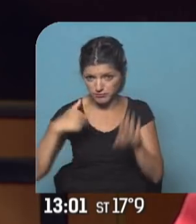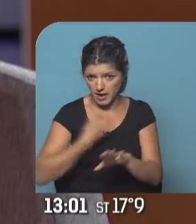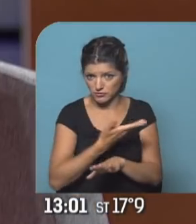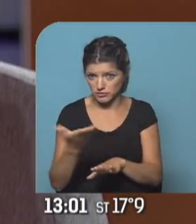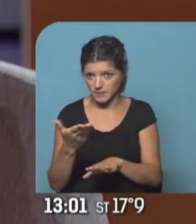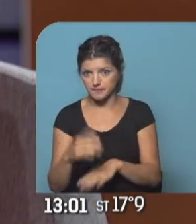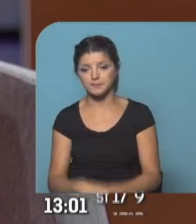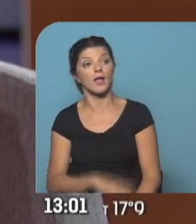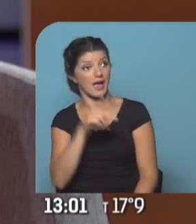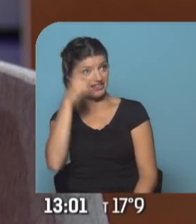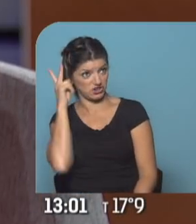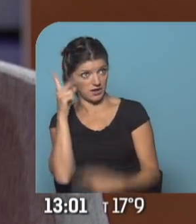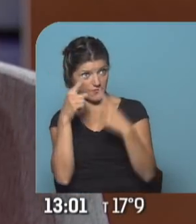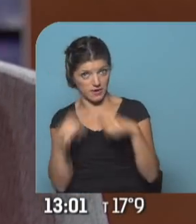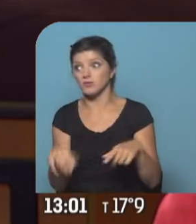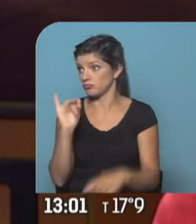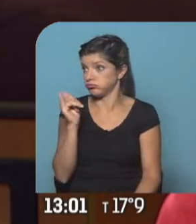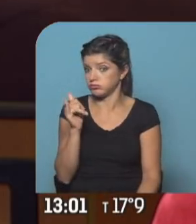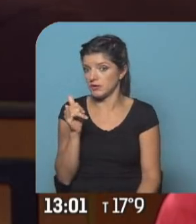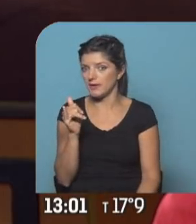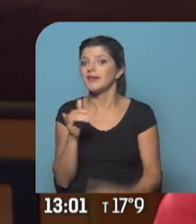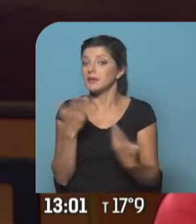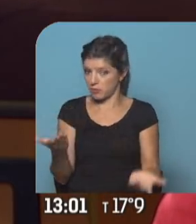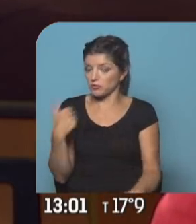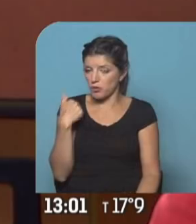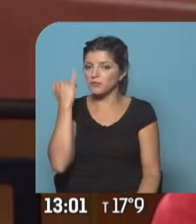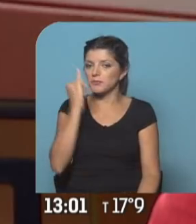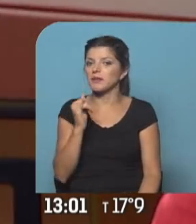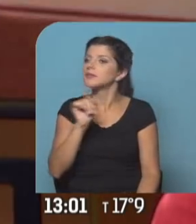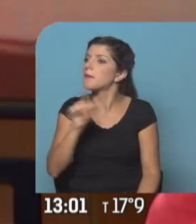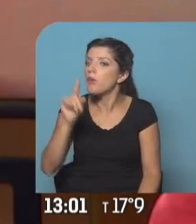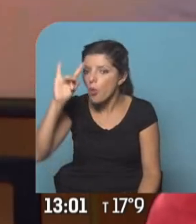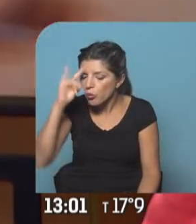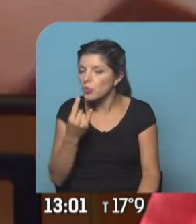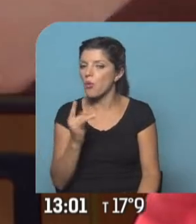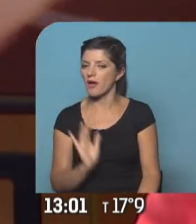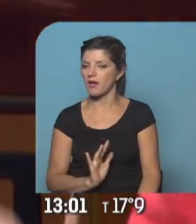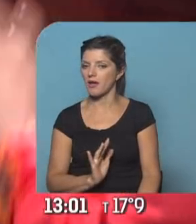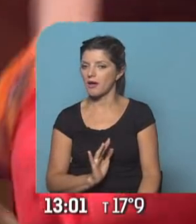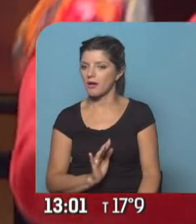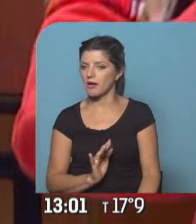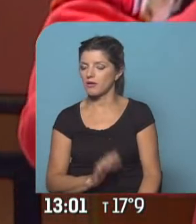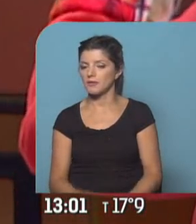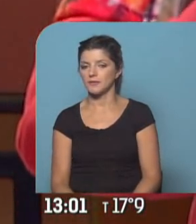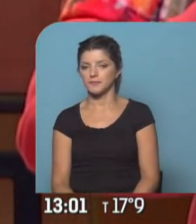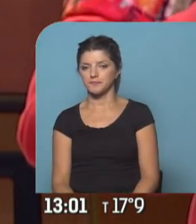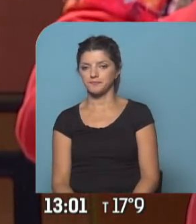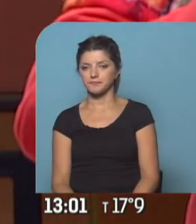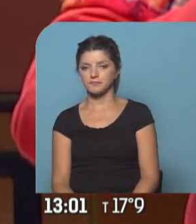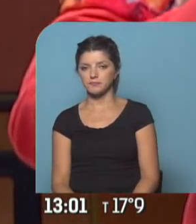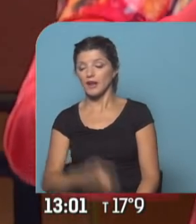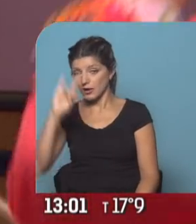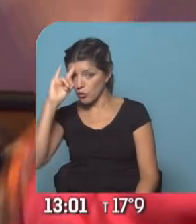sin embargo. Efectivamente. Y eso explica, casualmente, y tampoco pasó en Uruguay, donde hay un Estado